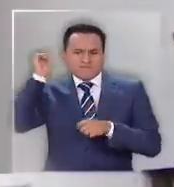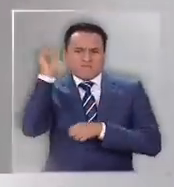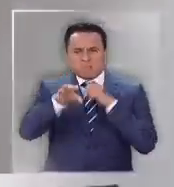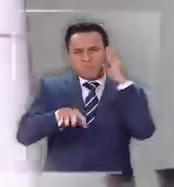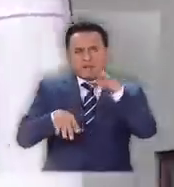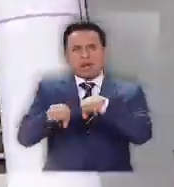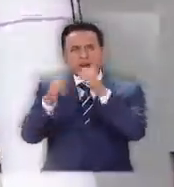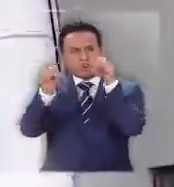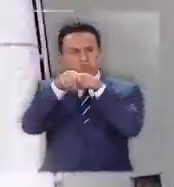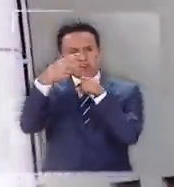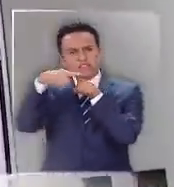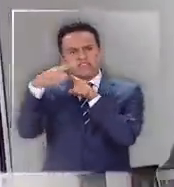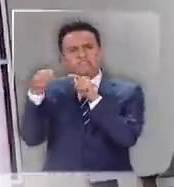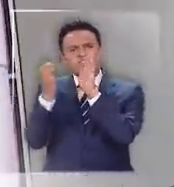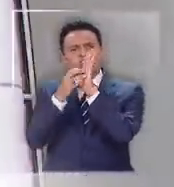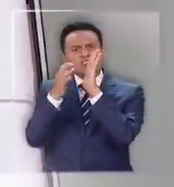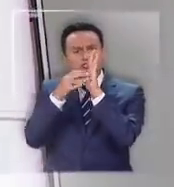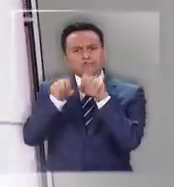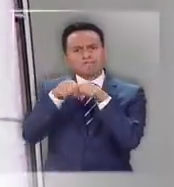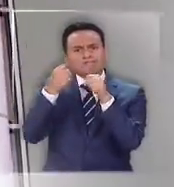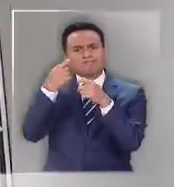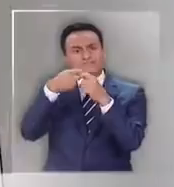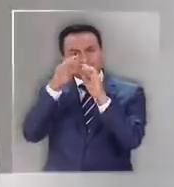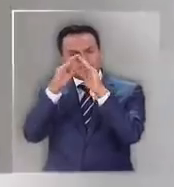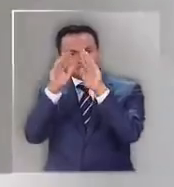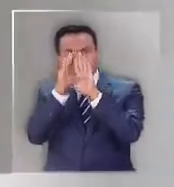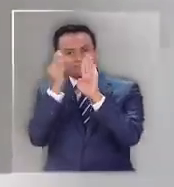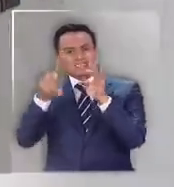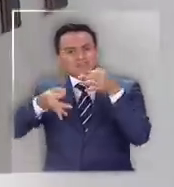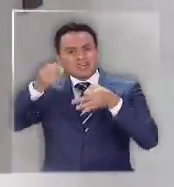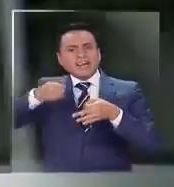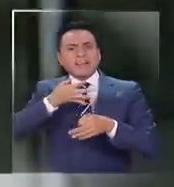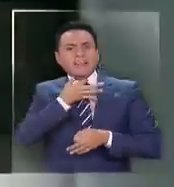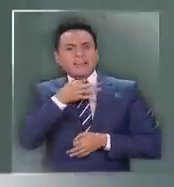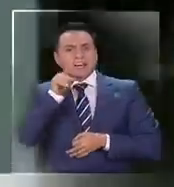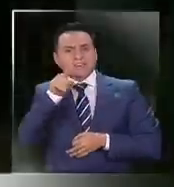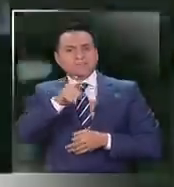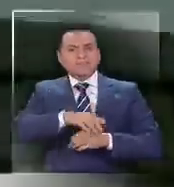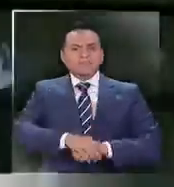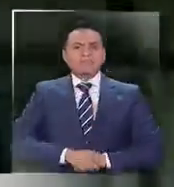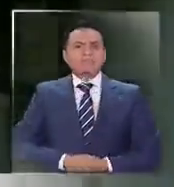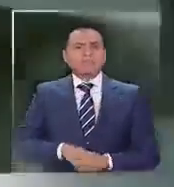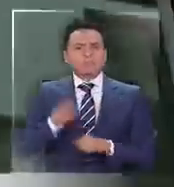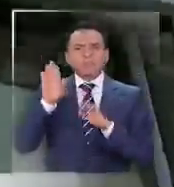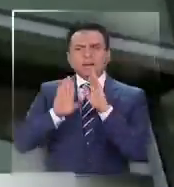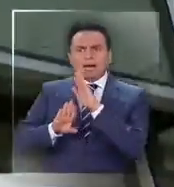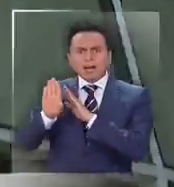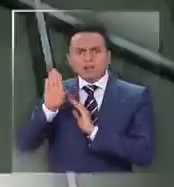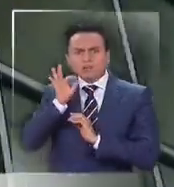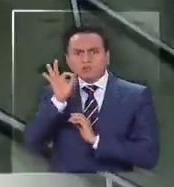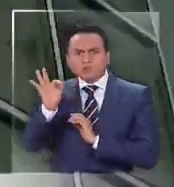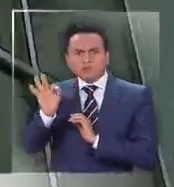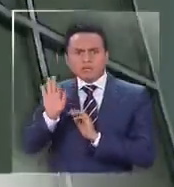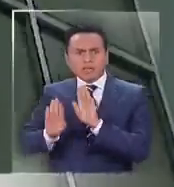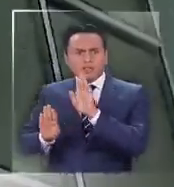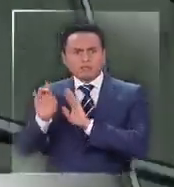roto varios vidrios ya del frontis del Tribunal de Garantía. Cuidado, Fidel, cuidado.